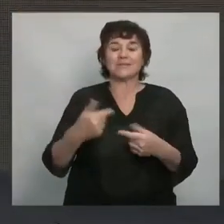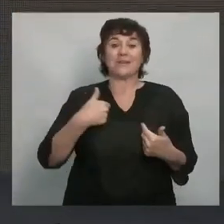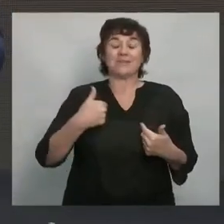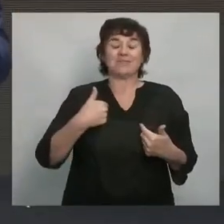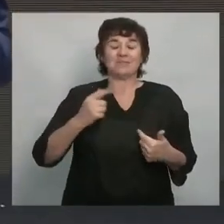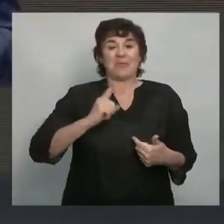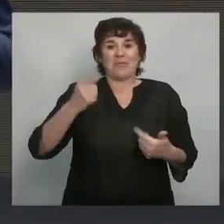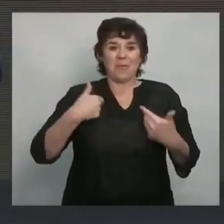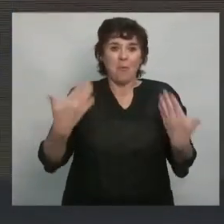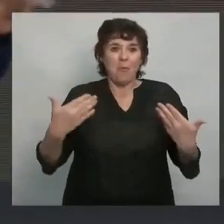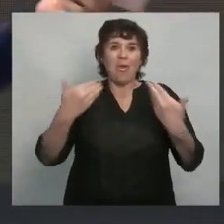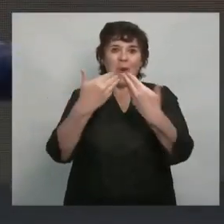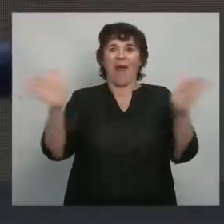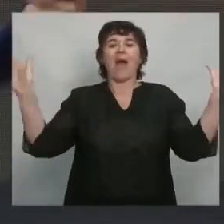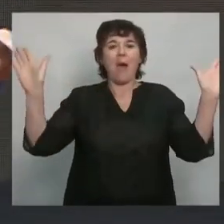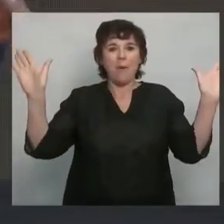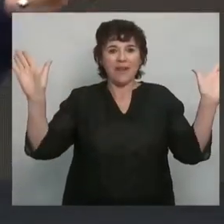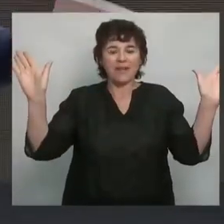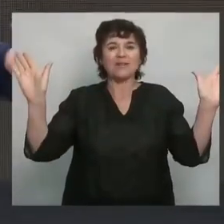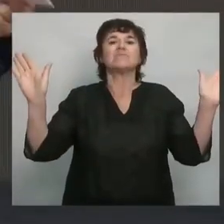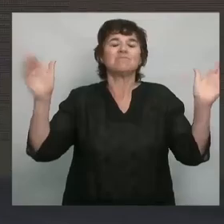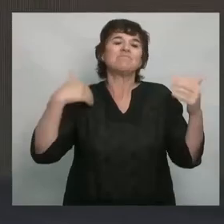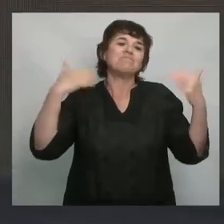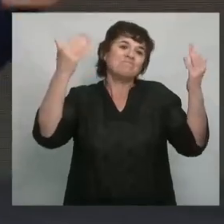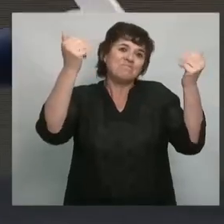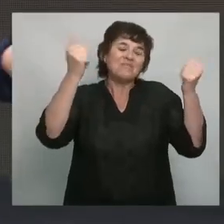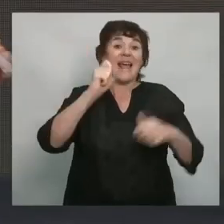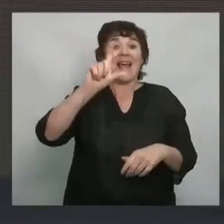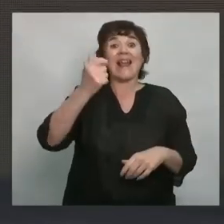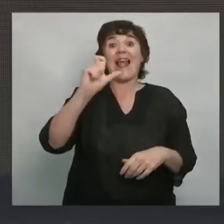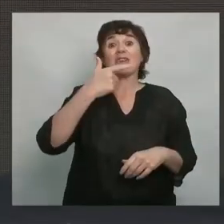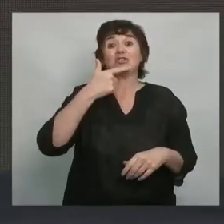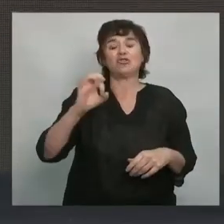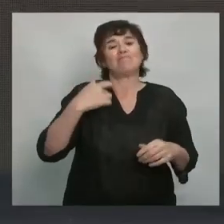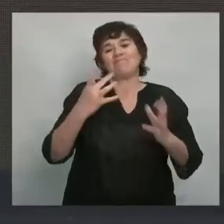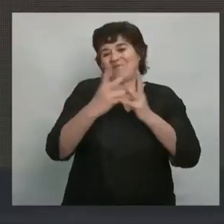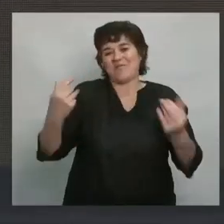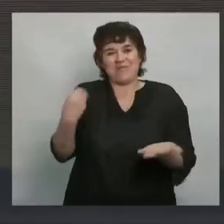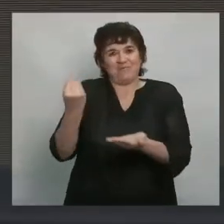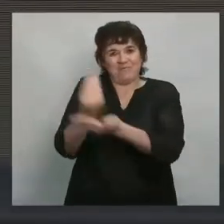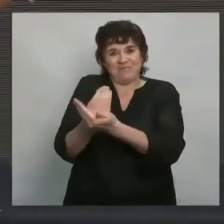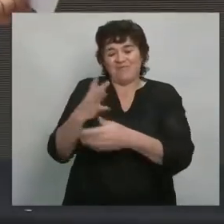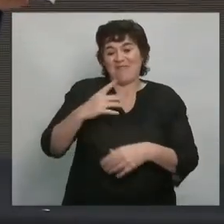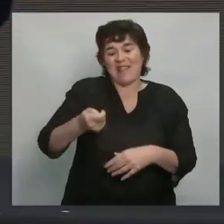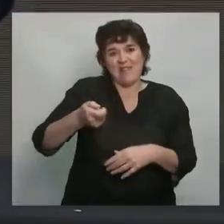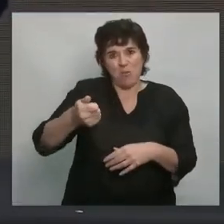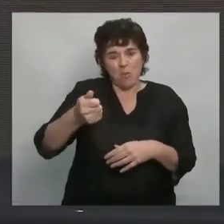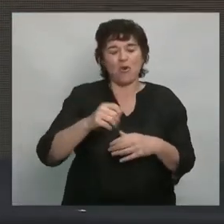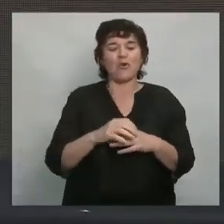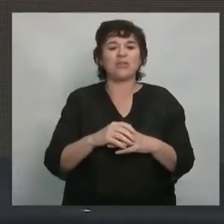abrir, para despedirme de Claxo porque mi mandato termina en pocos días. E